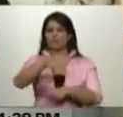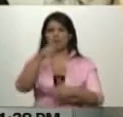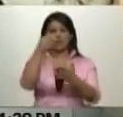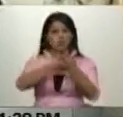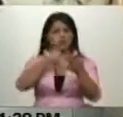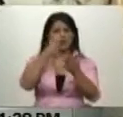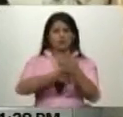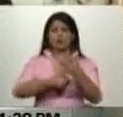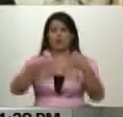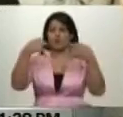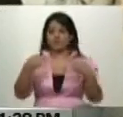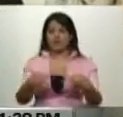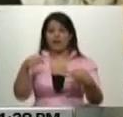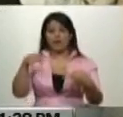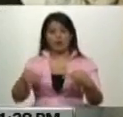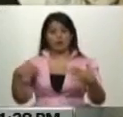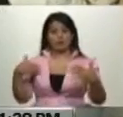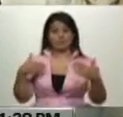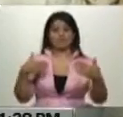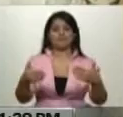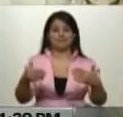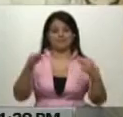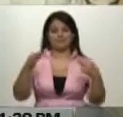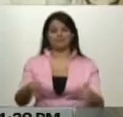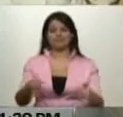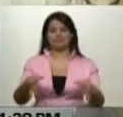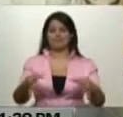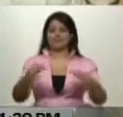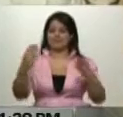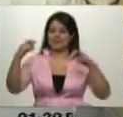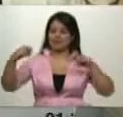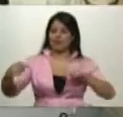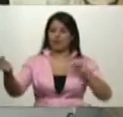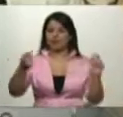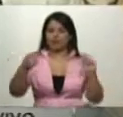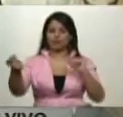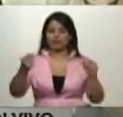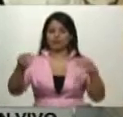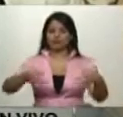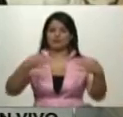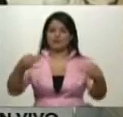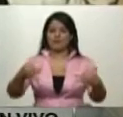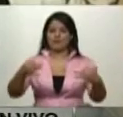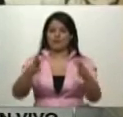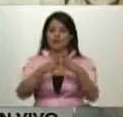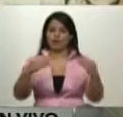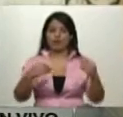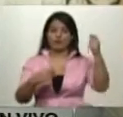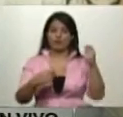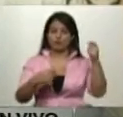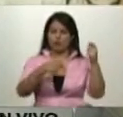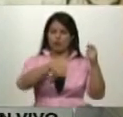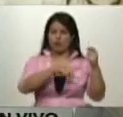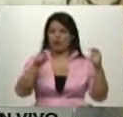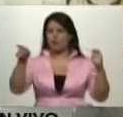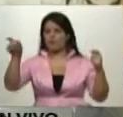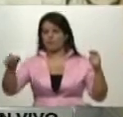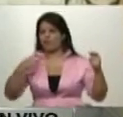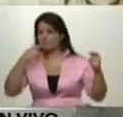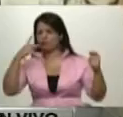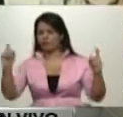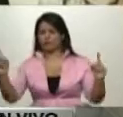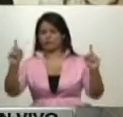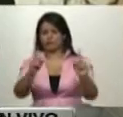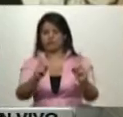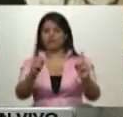que culmina como debe culminar en el diálogo social, en revolución, entre sus parlamentarios, entre sus voceros y